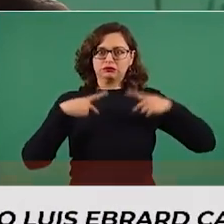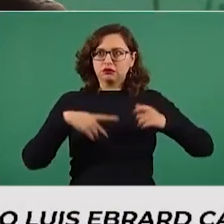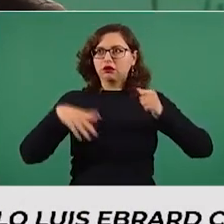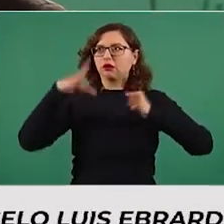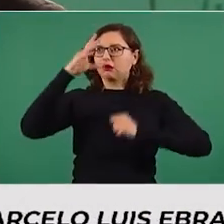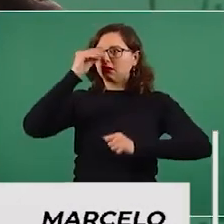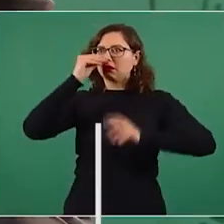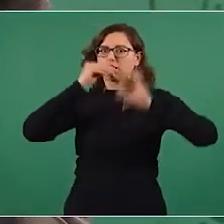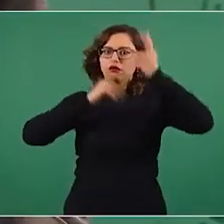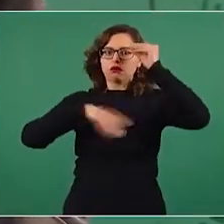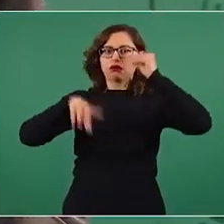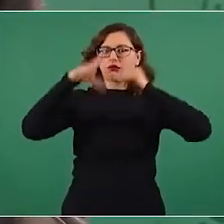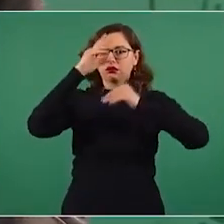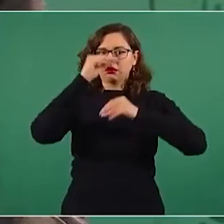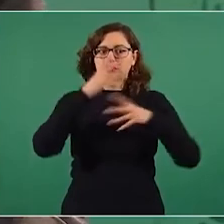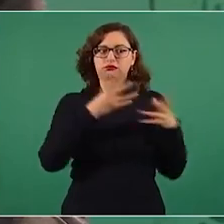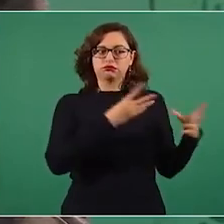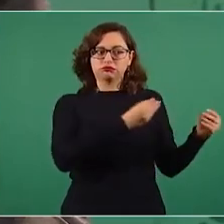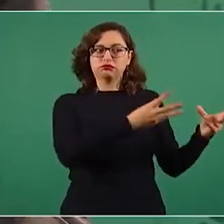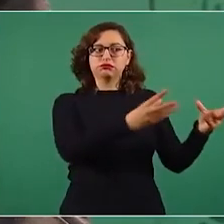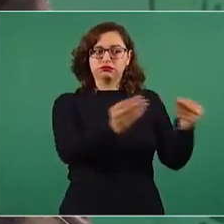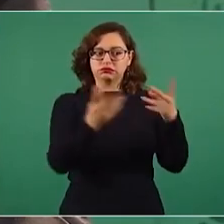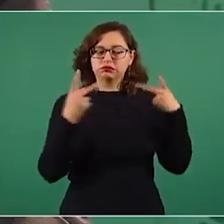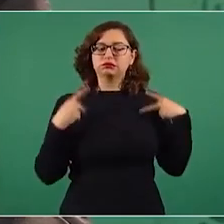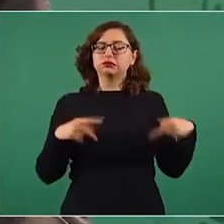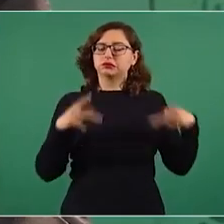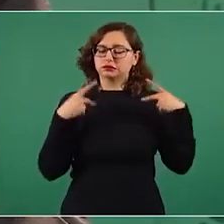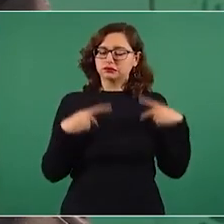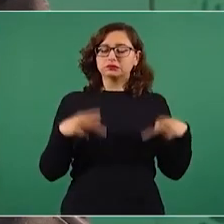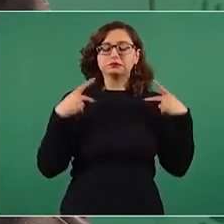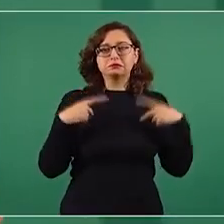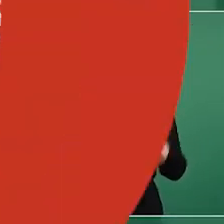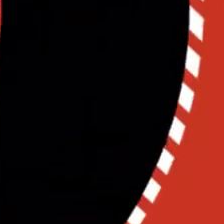durante el periodo neoliberal. Mucho, mucho.